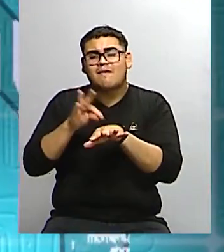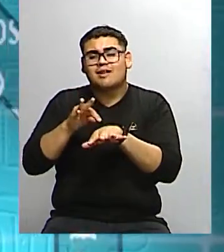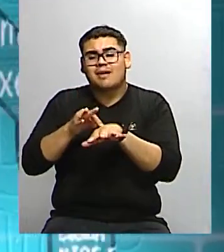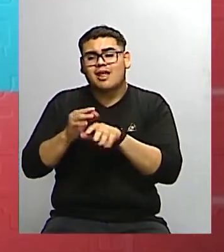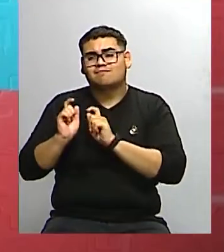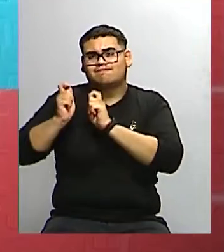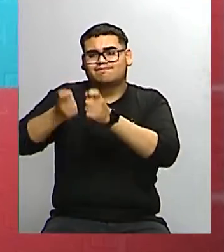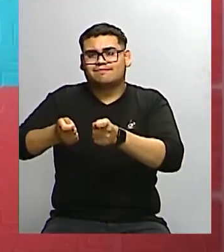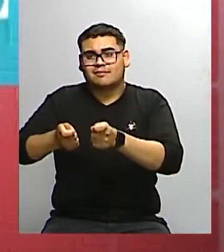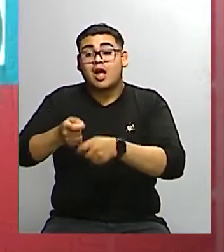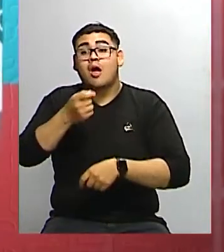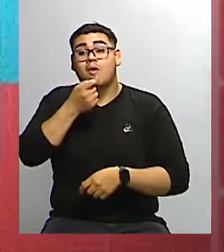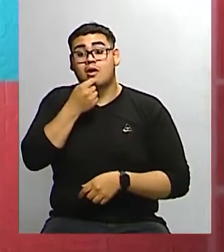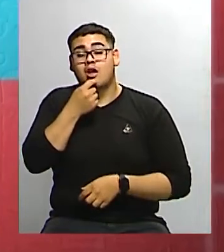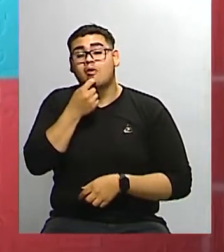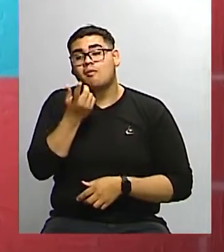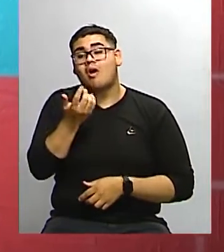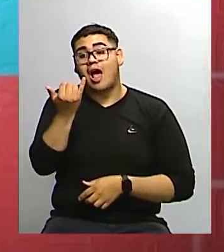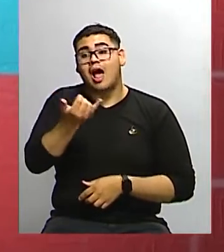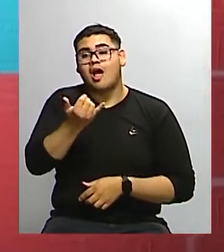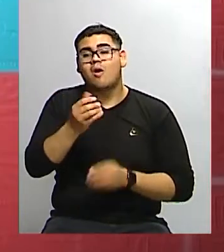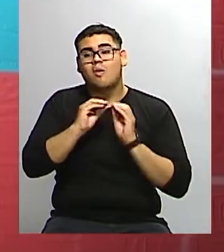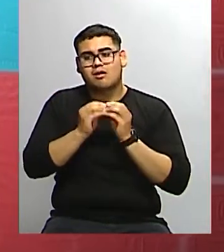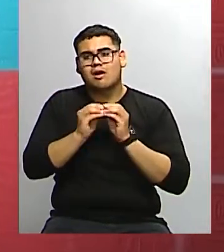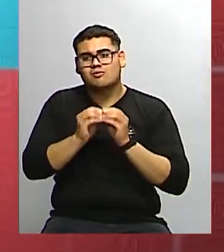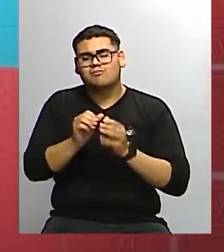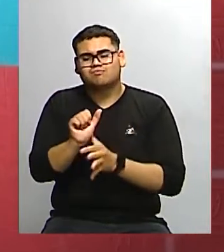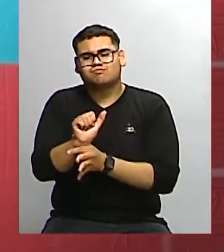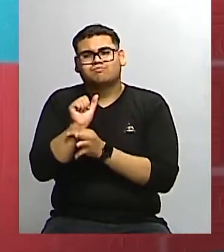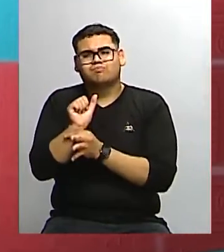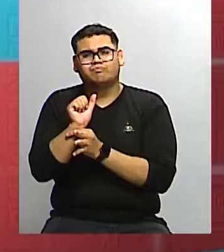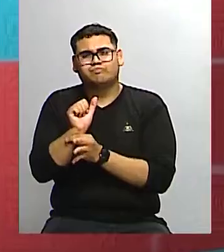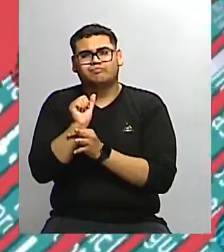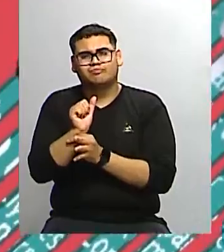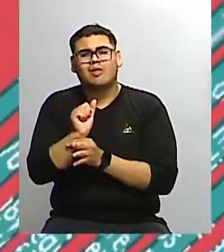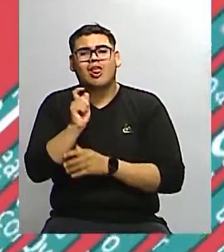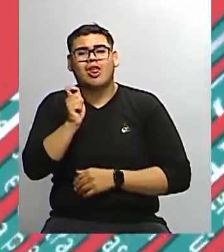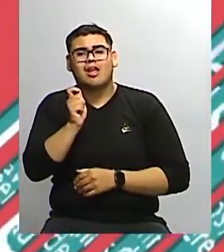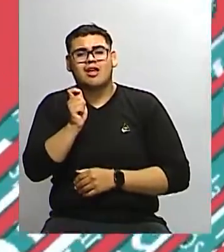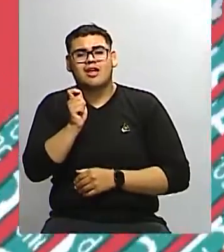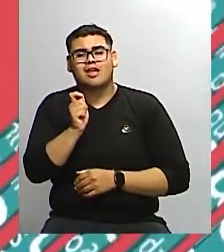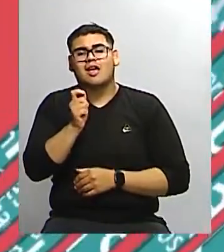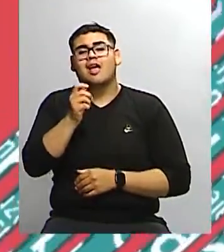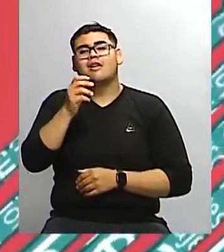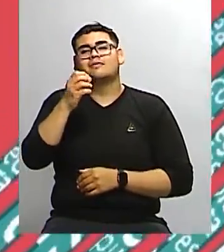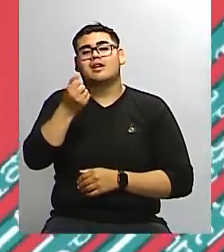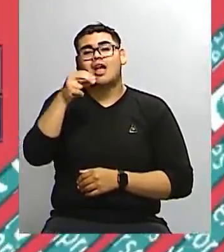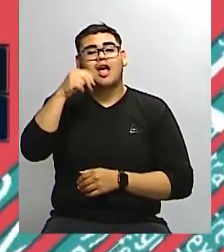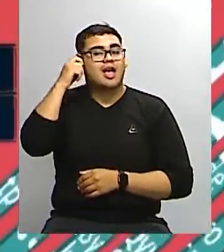ejemplo, el caso famoso que se hizo, que saltó mucho a la popularidad, fue el de Angelina Jolie.